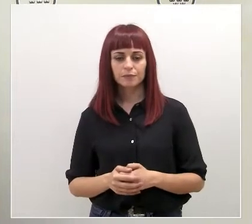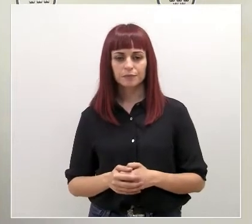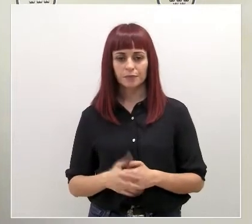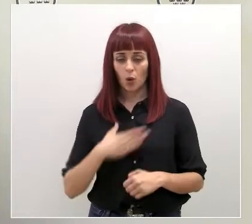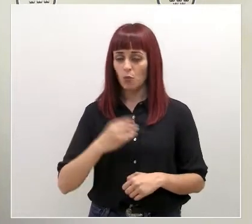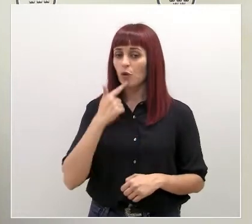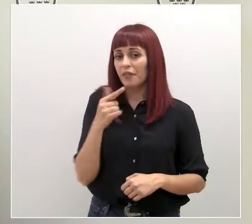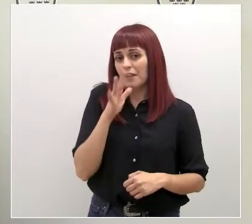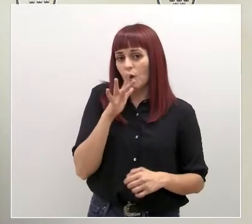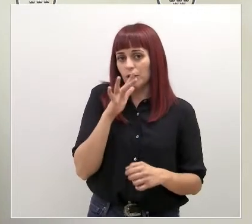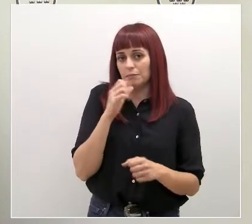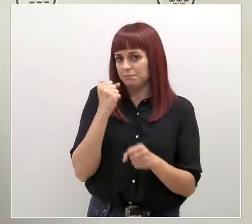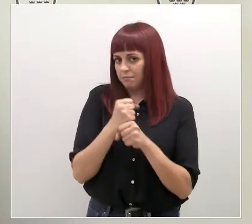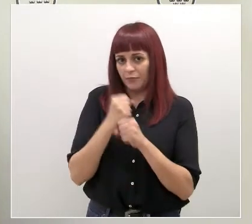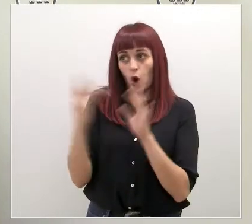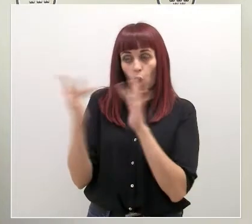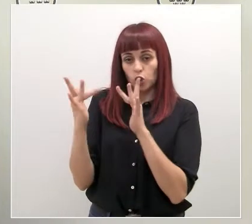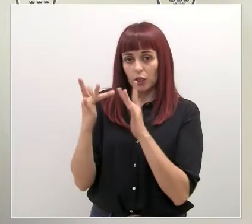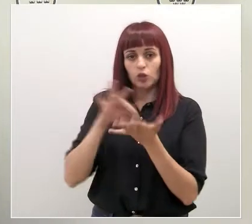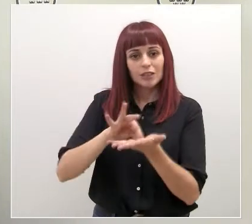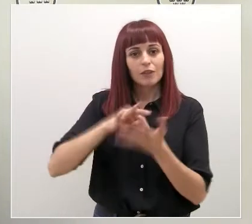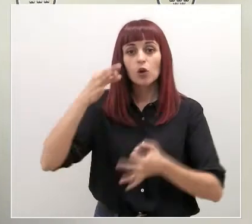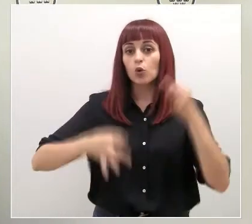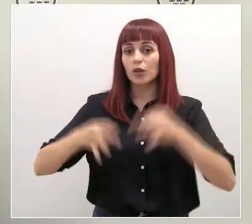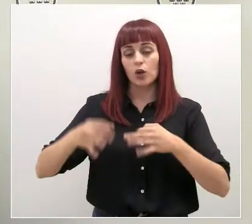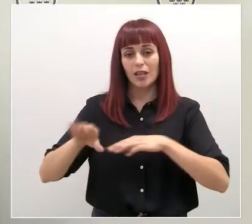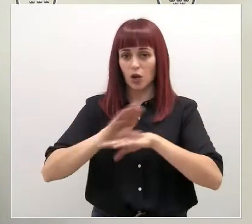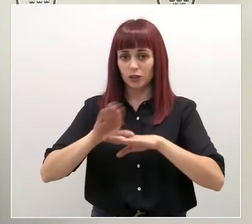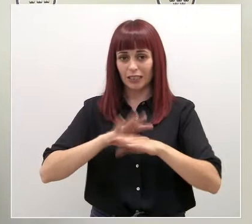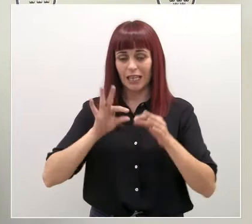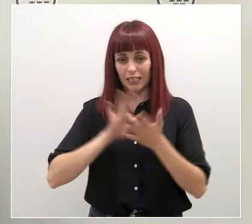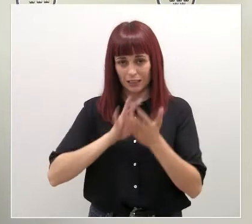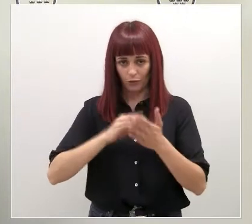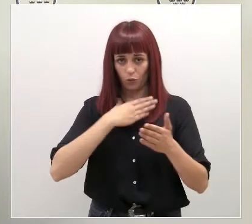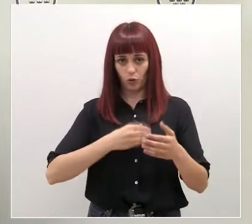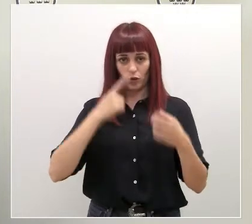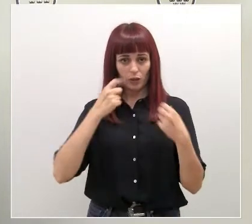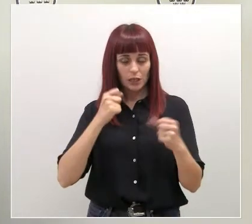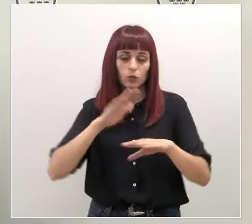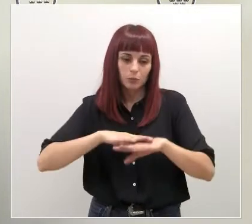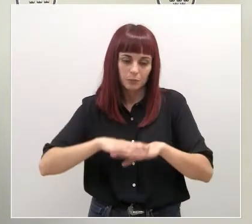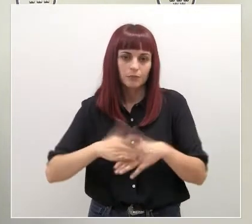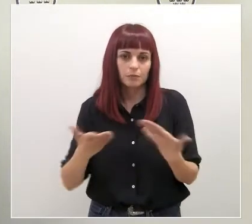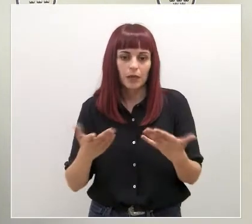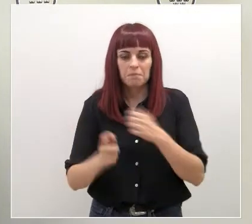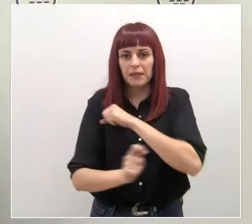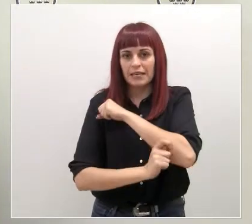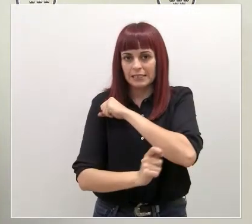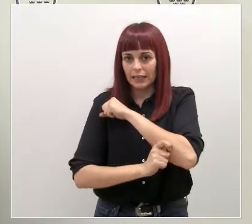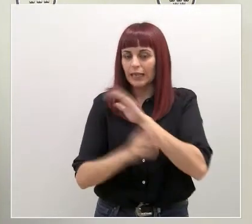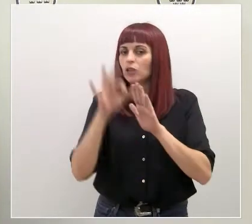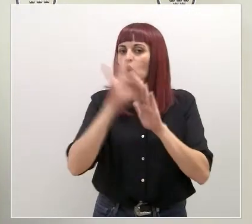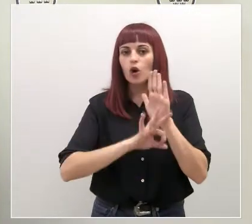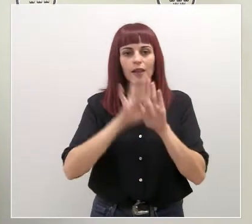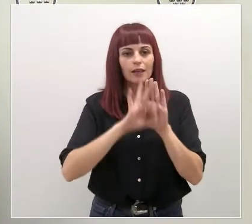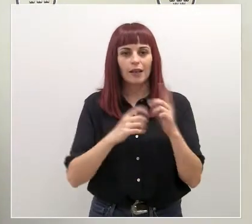decir que estamos en continuo contacto con los servicios jurídicos de la Consejería y del Servicio Murciano de Salud para llevar a cabo las estrategias y las órdenes que